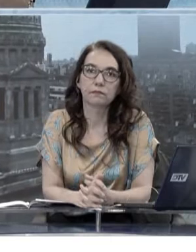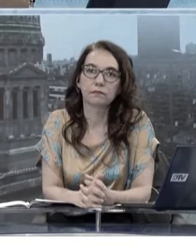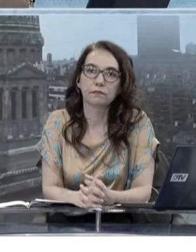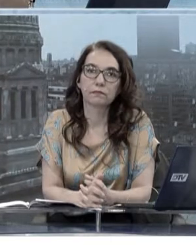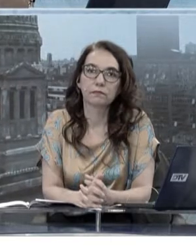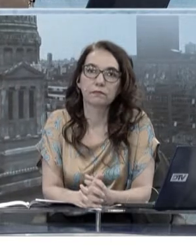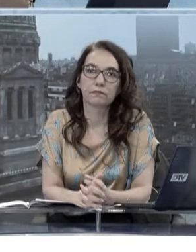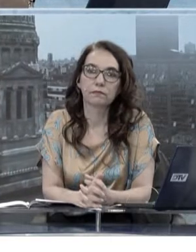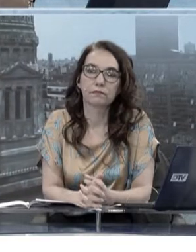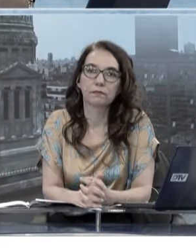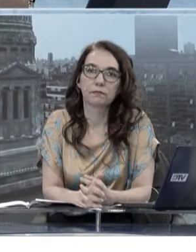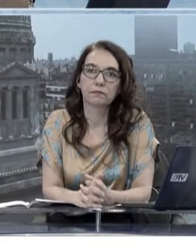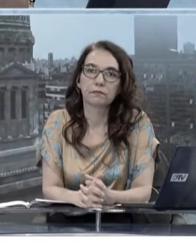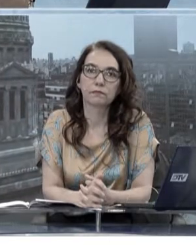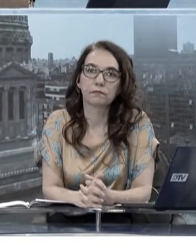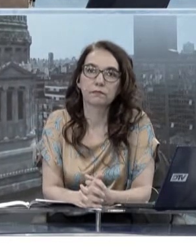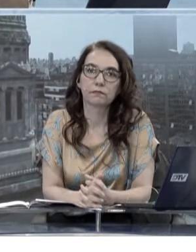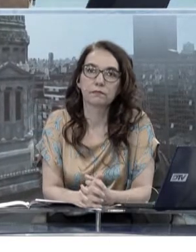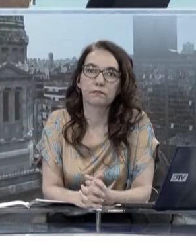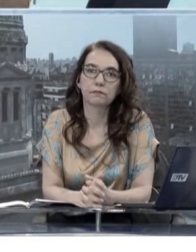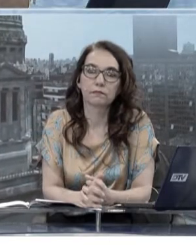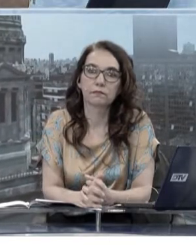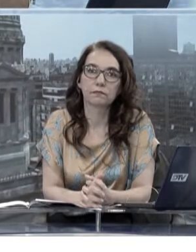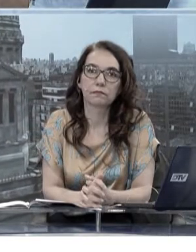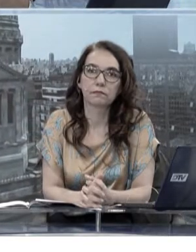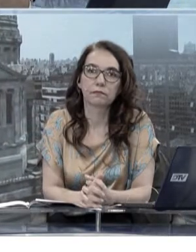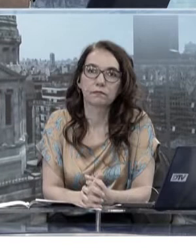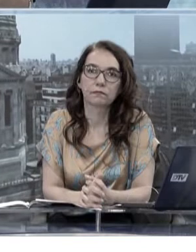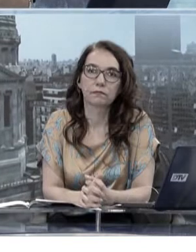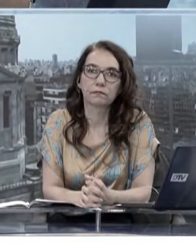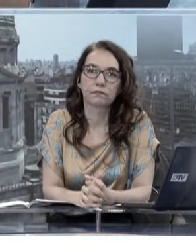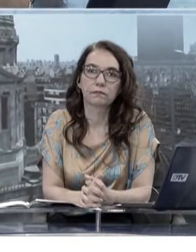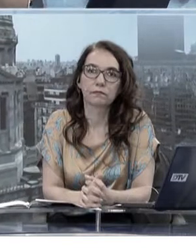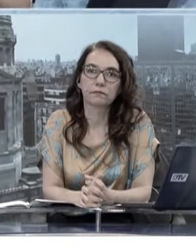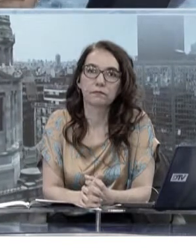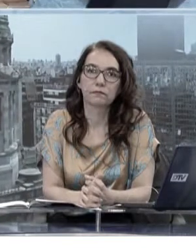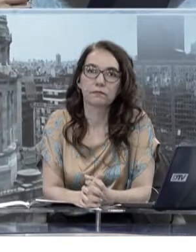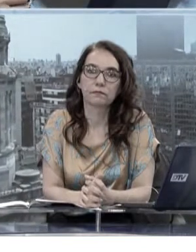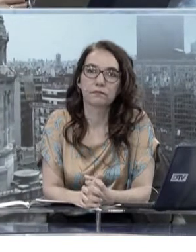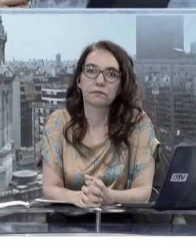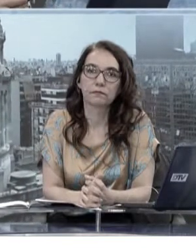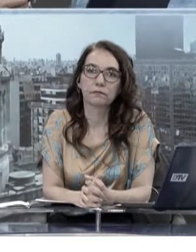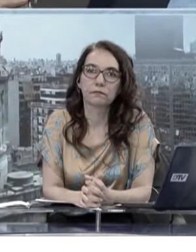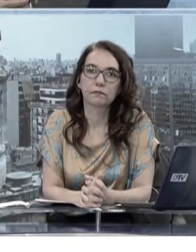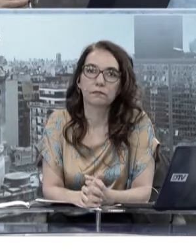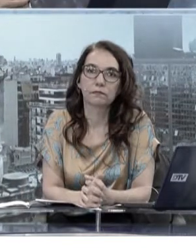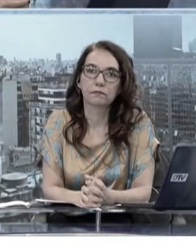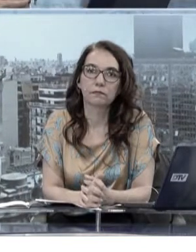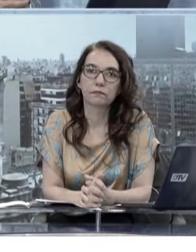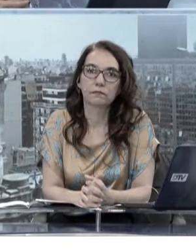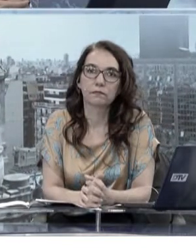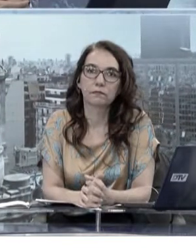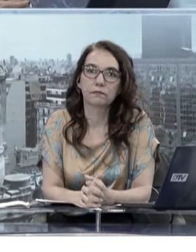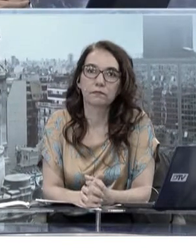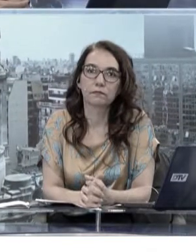del diputado Heller, que justamente tiene su origen y su gran compromiso en el movimiento cooperativista, me pareció